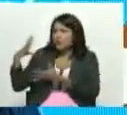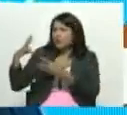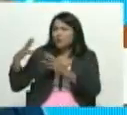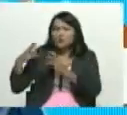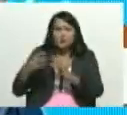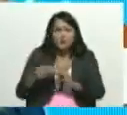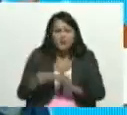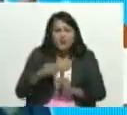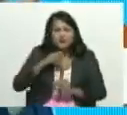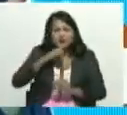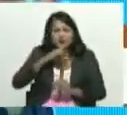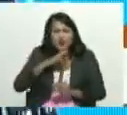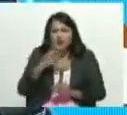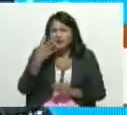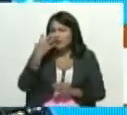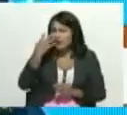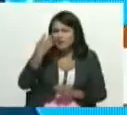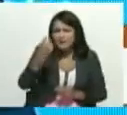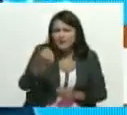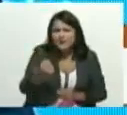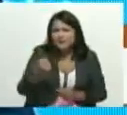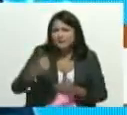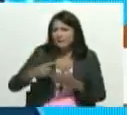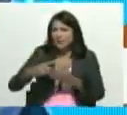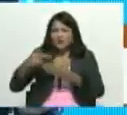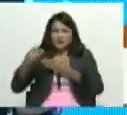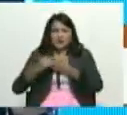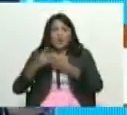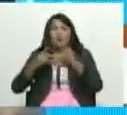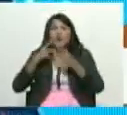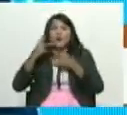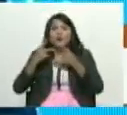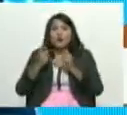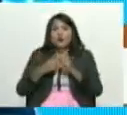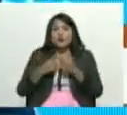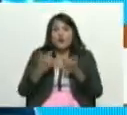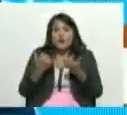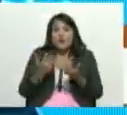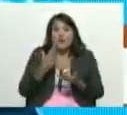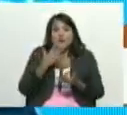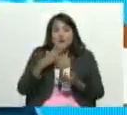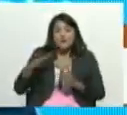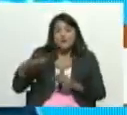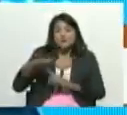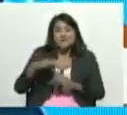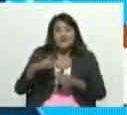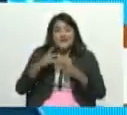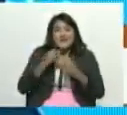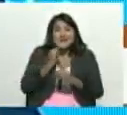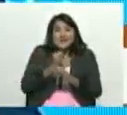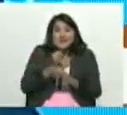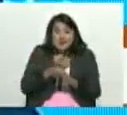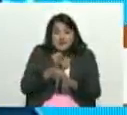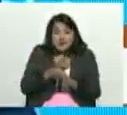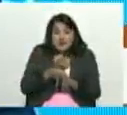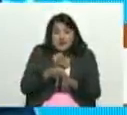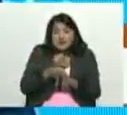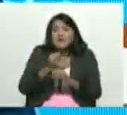a partir de la visión de un proyecto la era digital que pretende seducir a la política